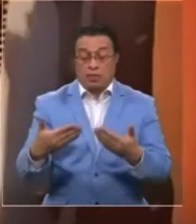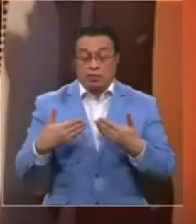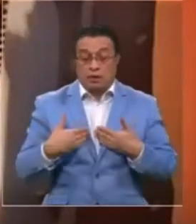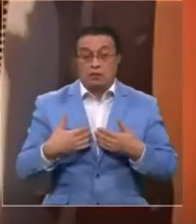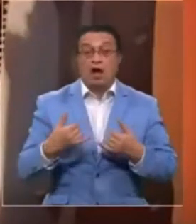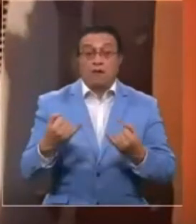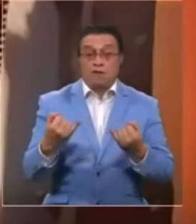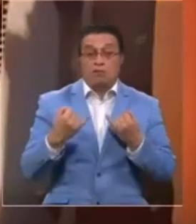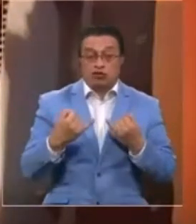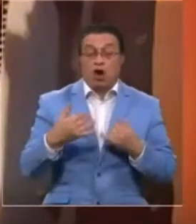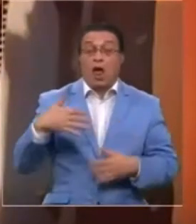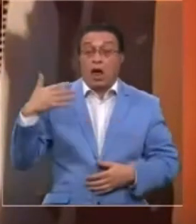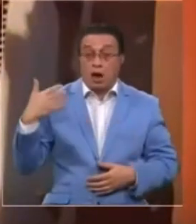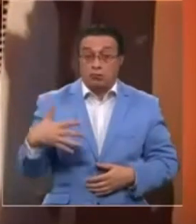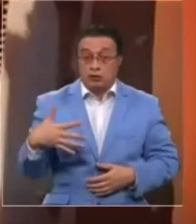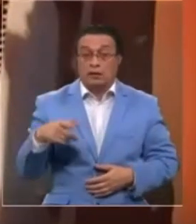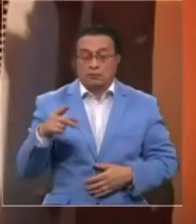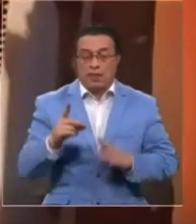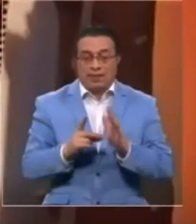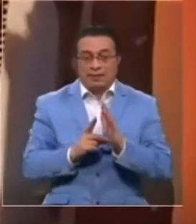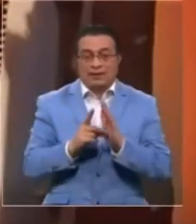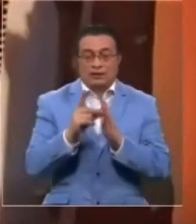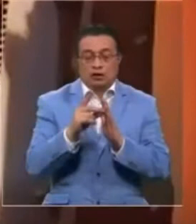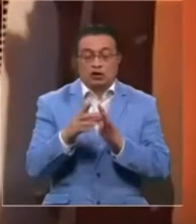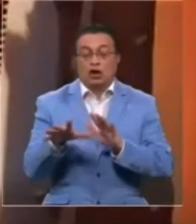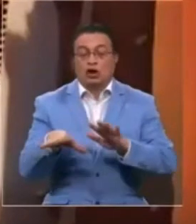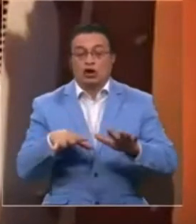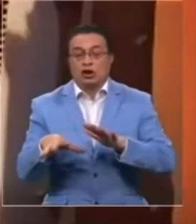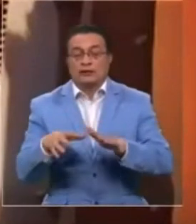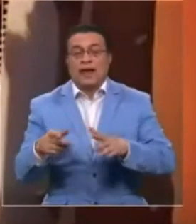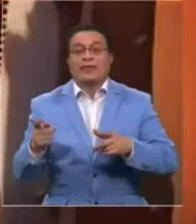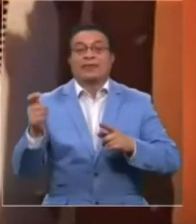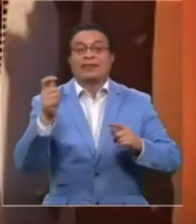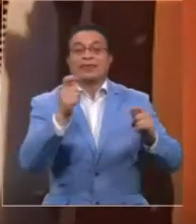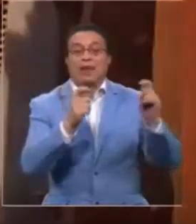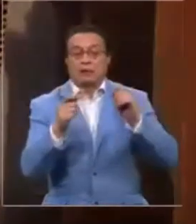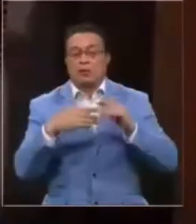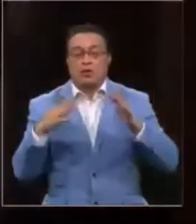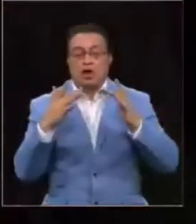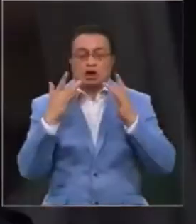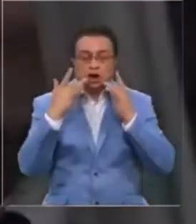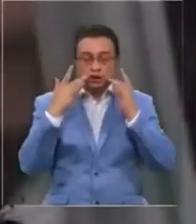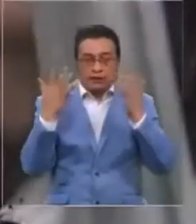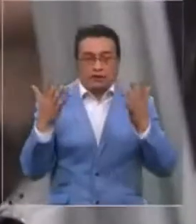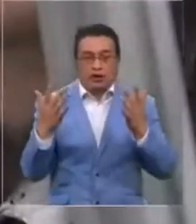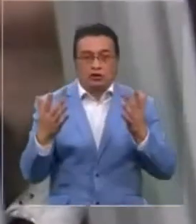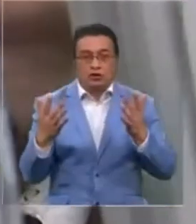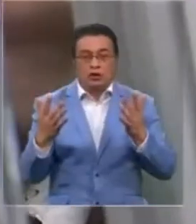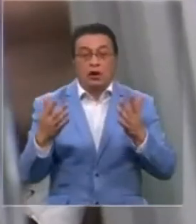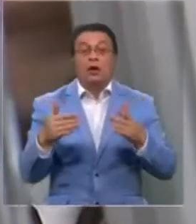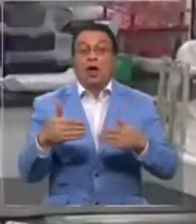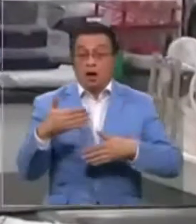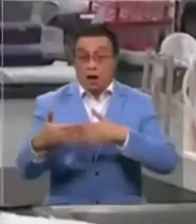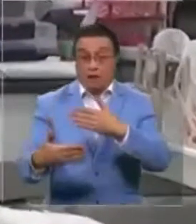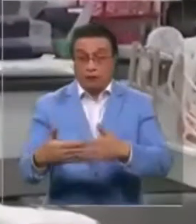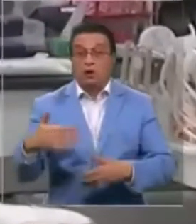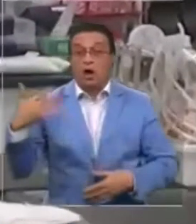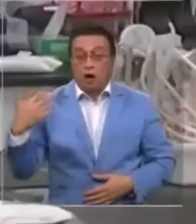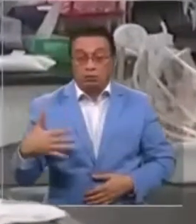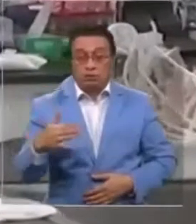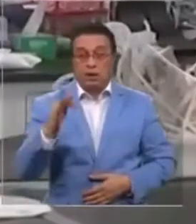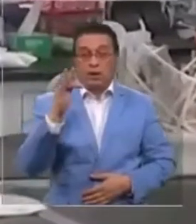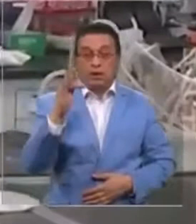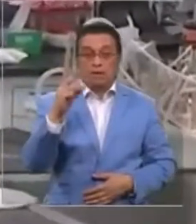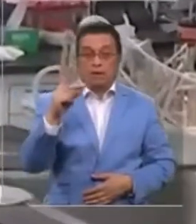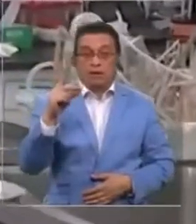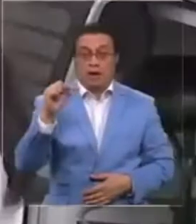información clave para el desarrollo de compuestos terapéuticos y estamos muy contentos por eso. El avance es tan importante que la FDA